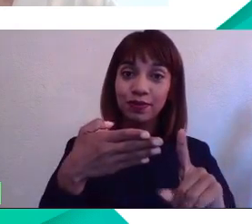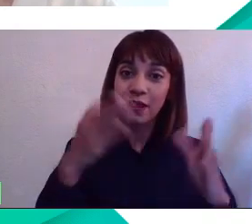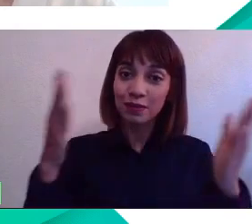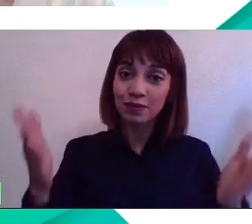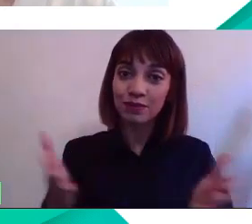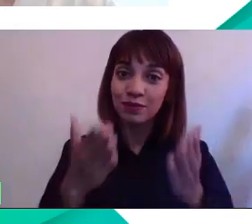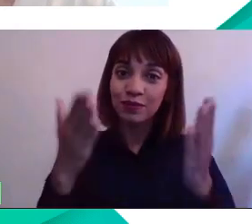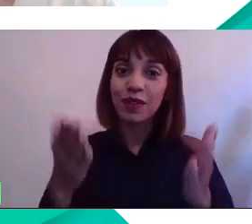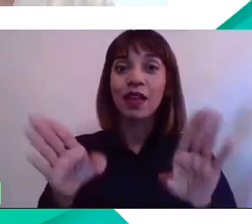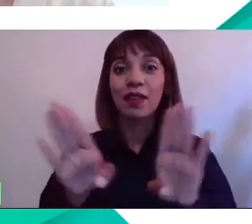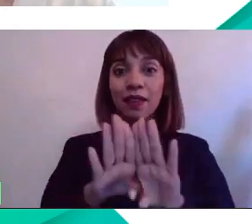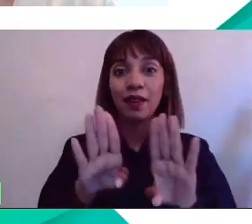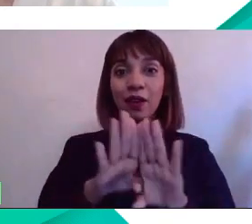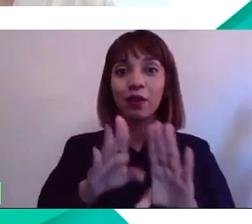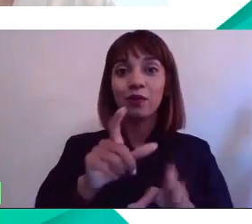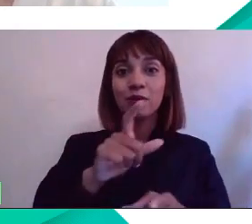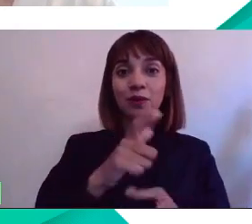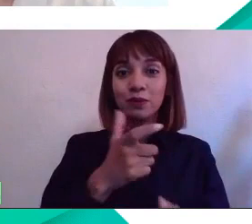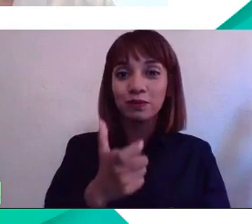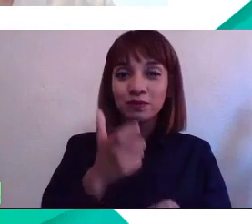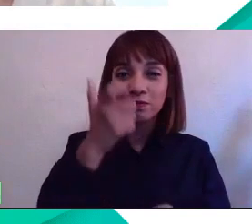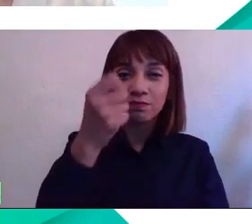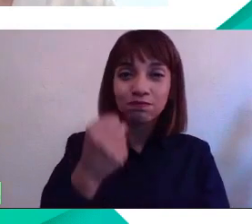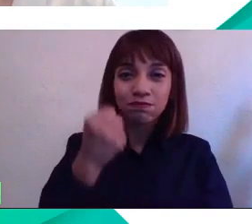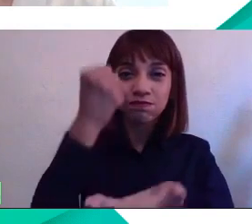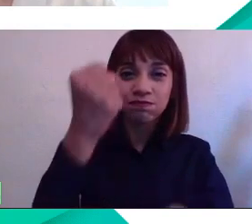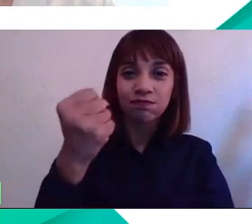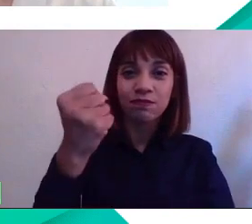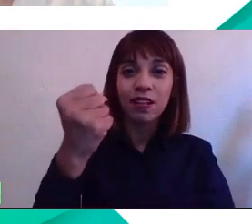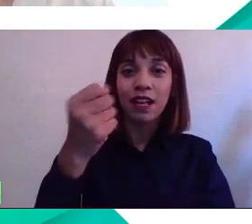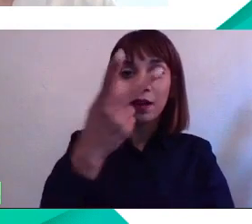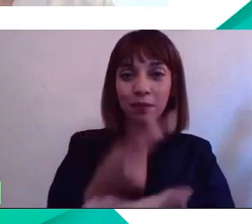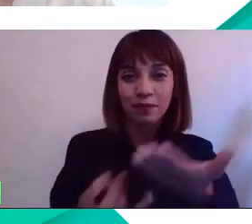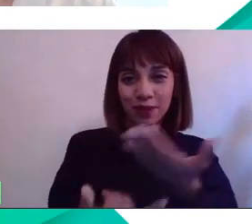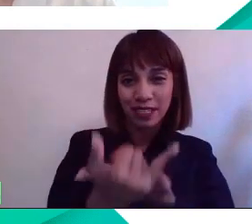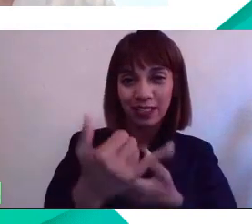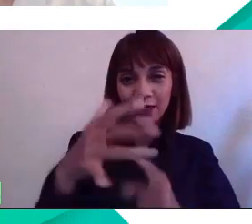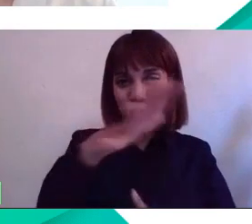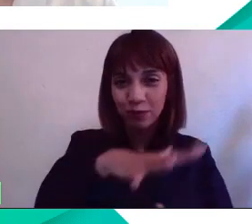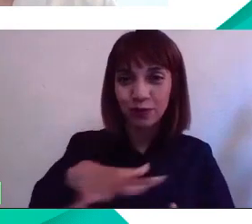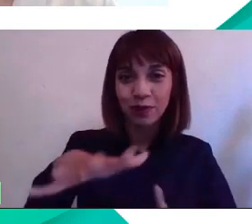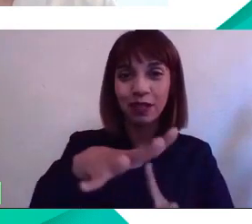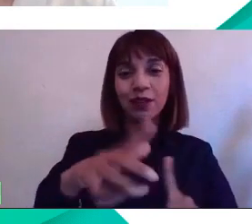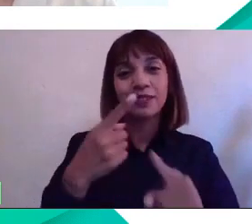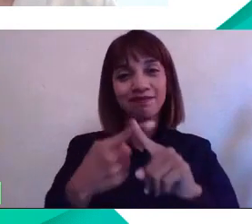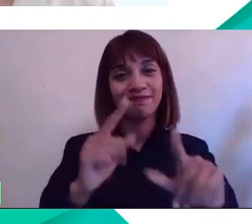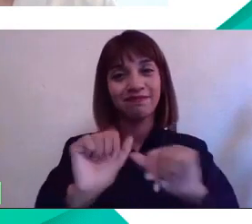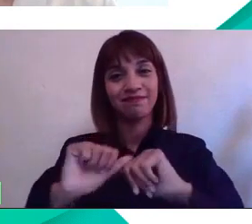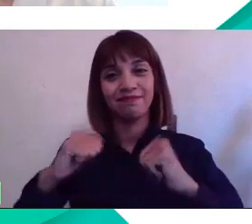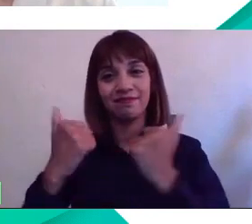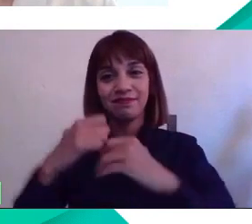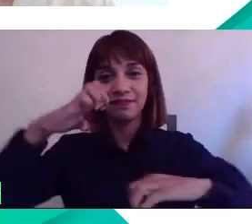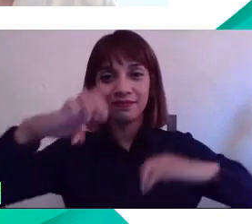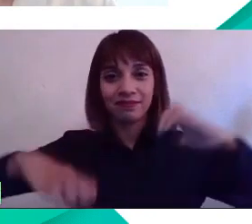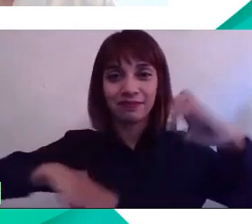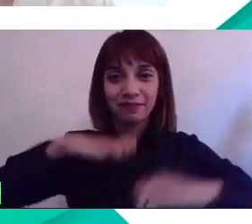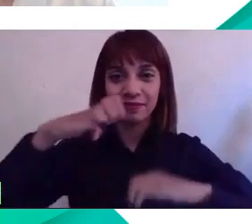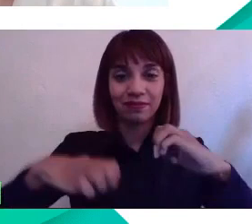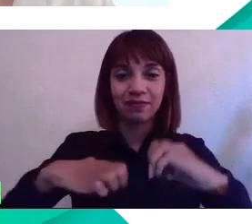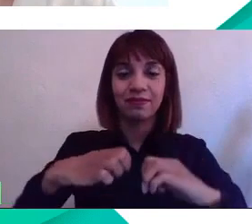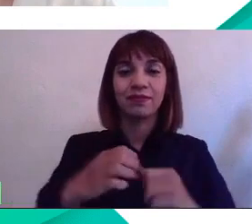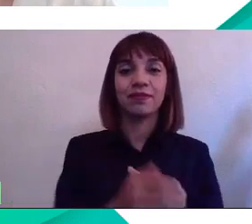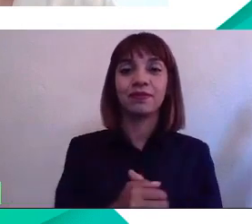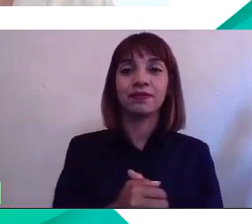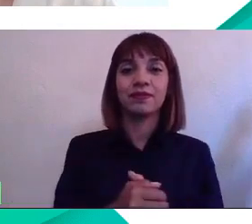alcance y financiamiento de proyectos y programas sociales, tanto en el ámbito público como en las fundaciones privadas. Asimismo, nos acompaña